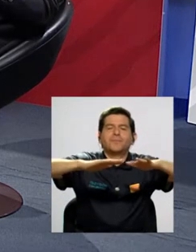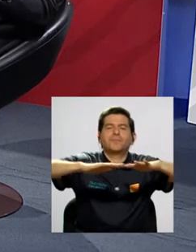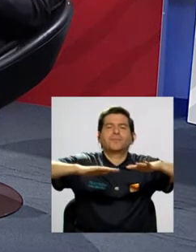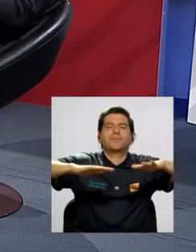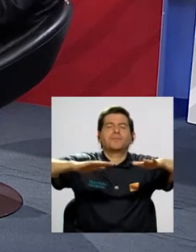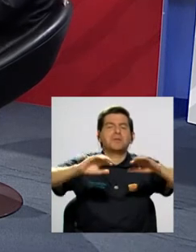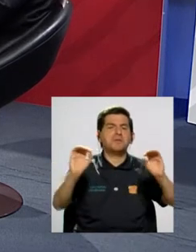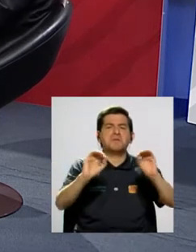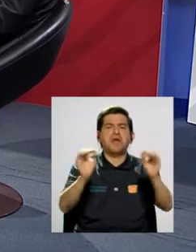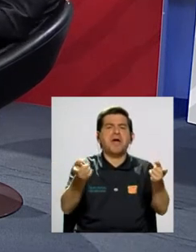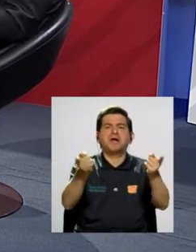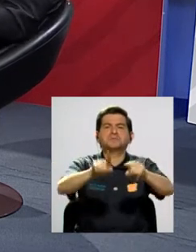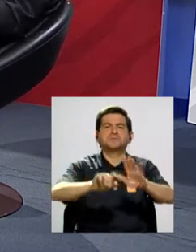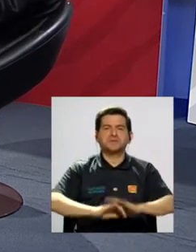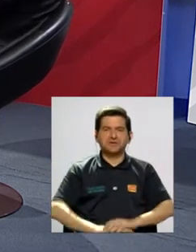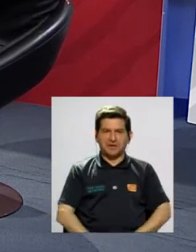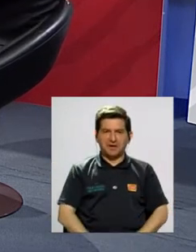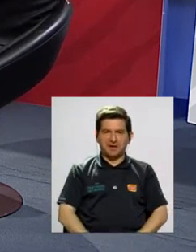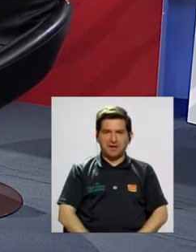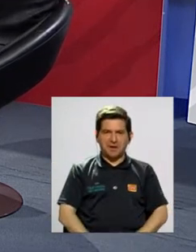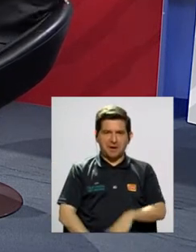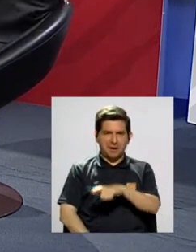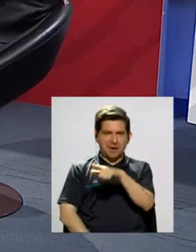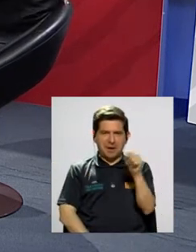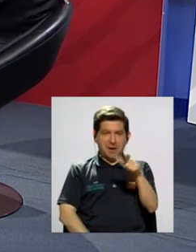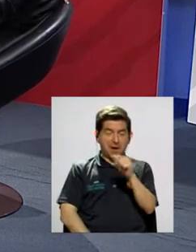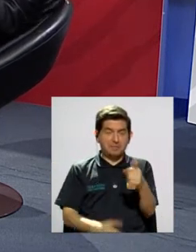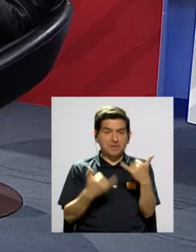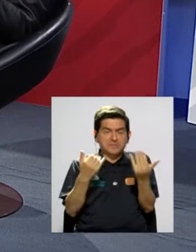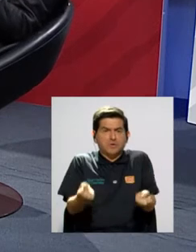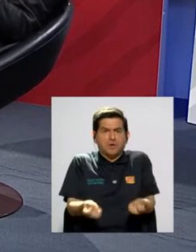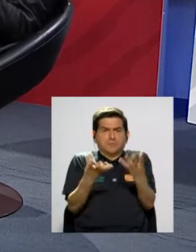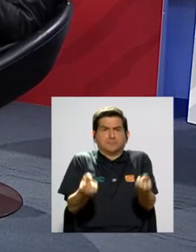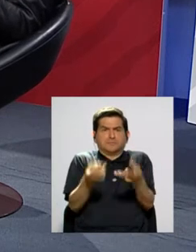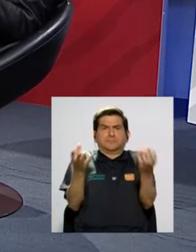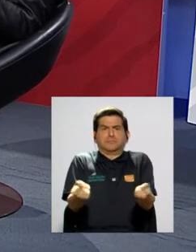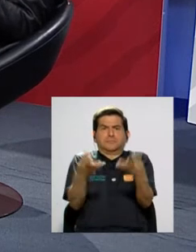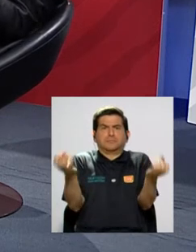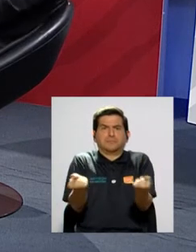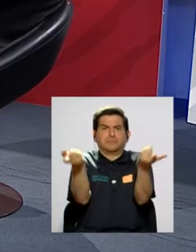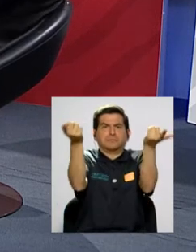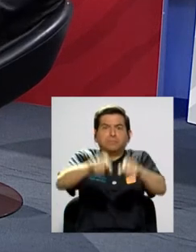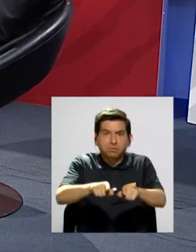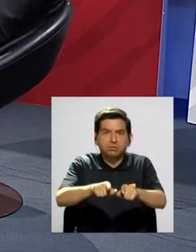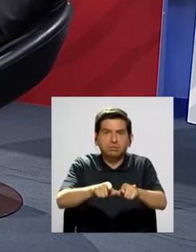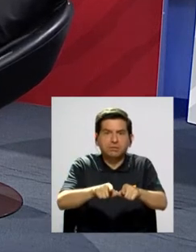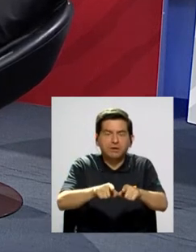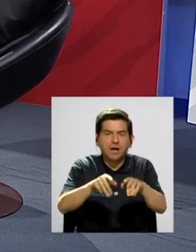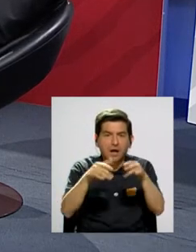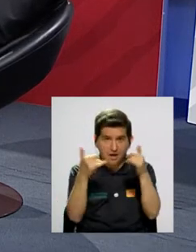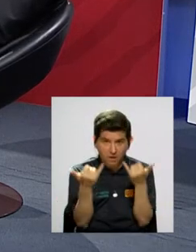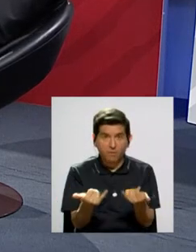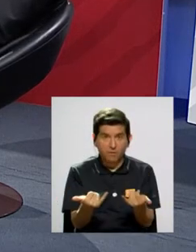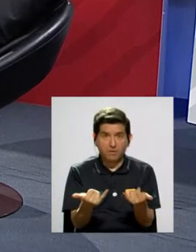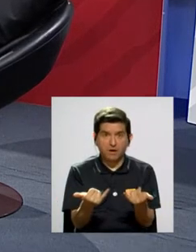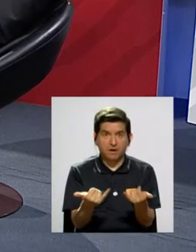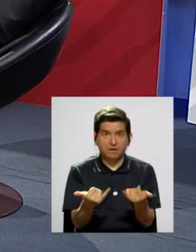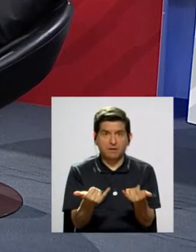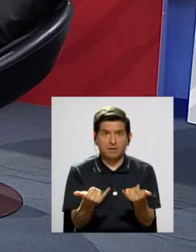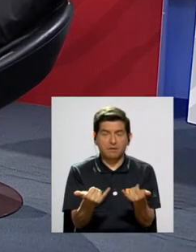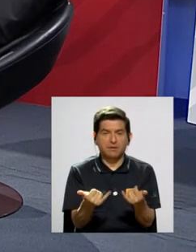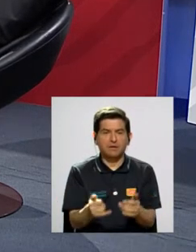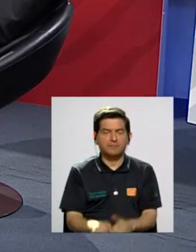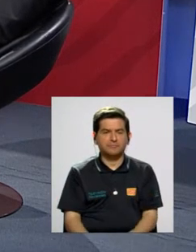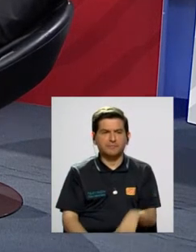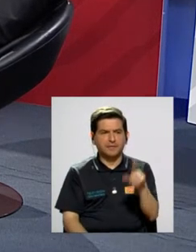en que no pasaba nada. En estos meses han pasado tantísimas cosas que efectivamente ahora hay que